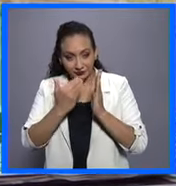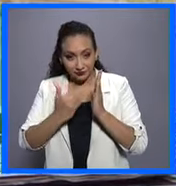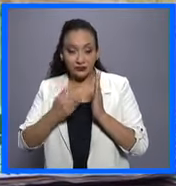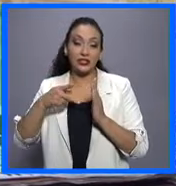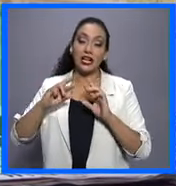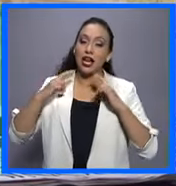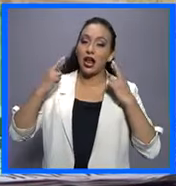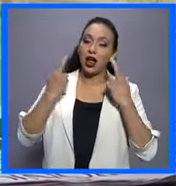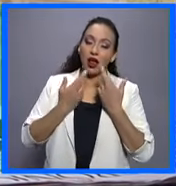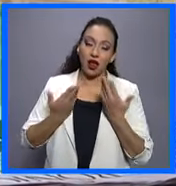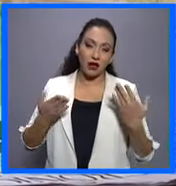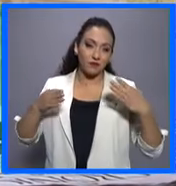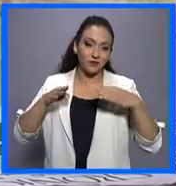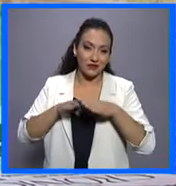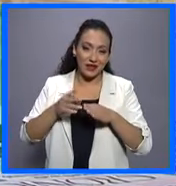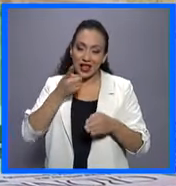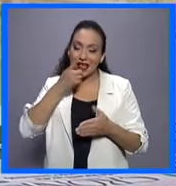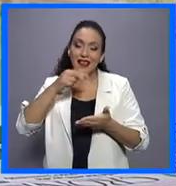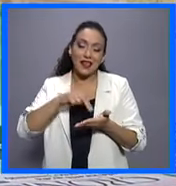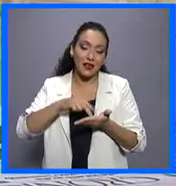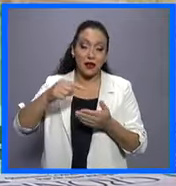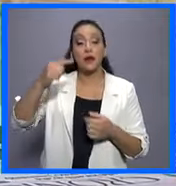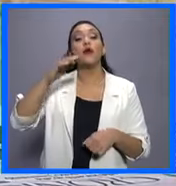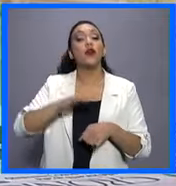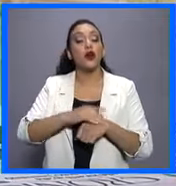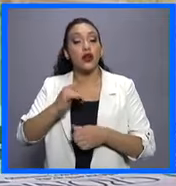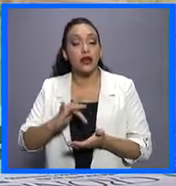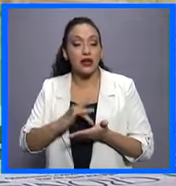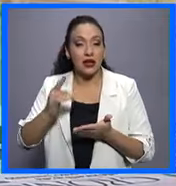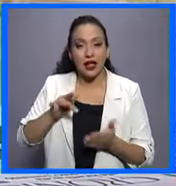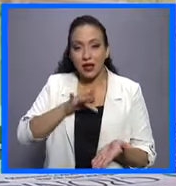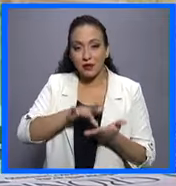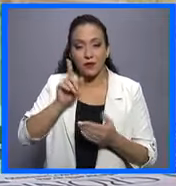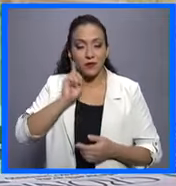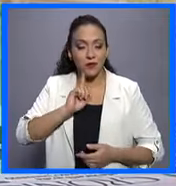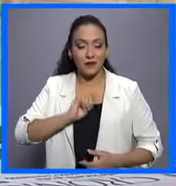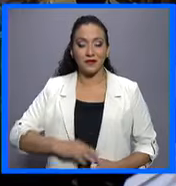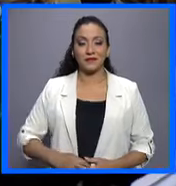prevención, atención de la violencia de género, laboral y discriminación de la Corte.